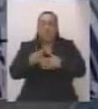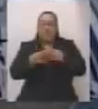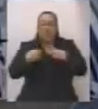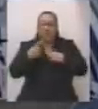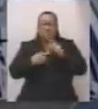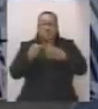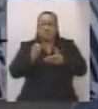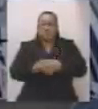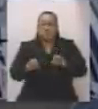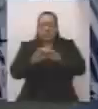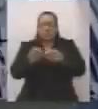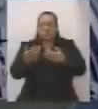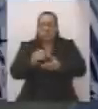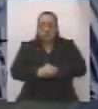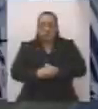que hay una mayor producción